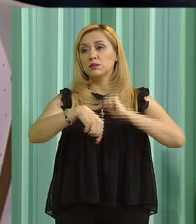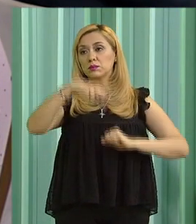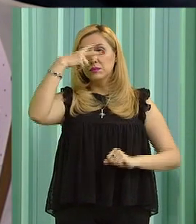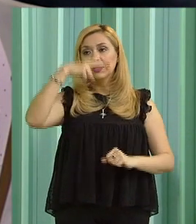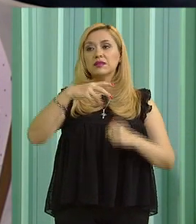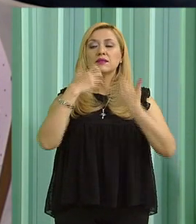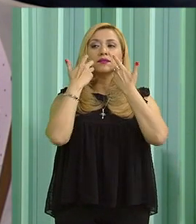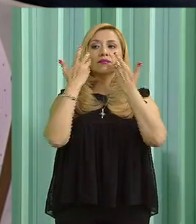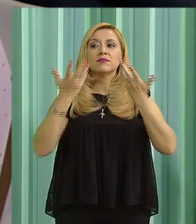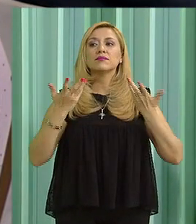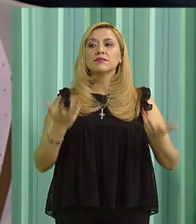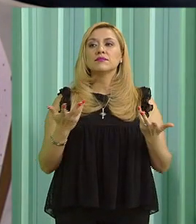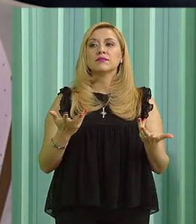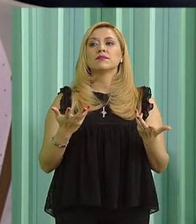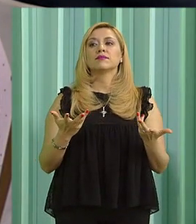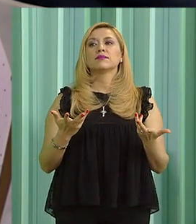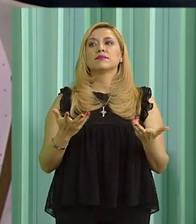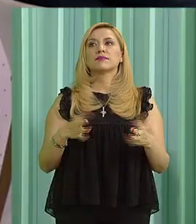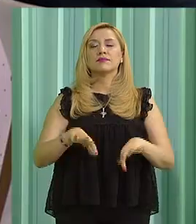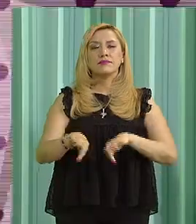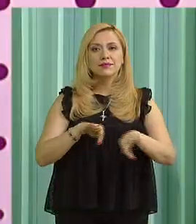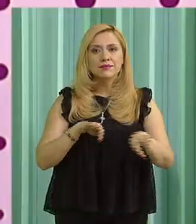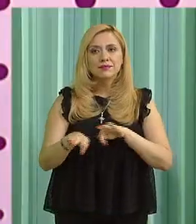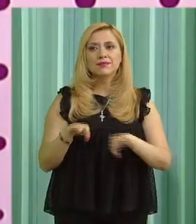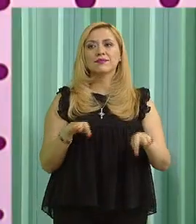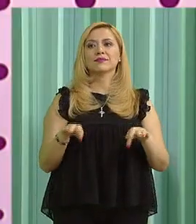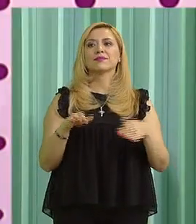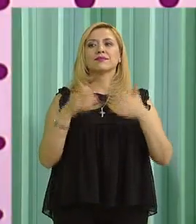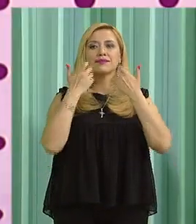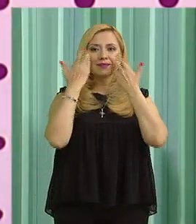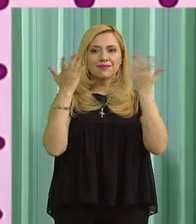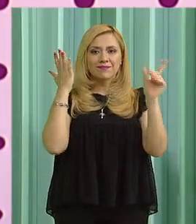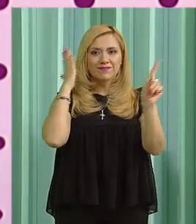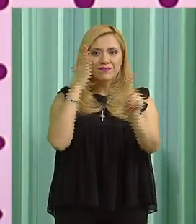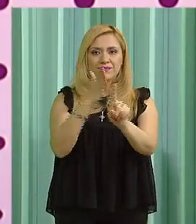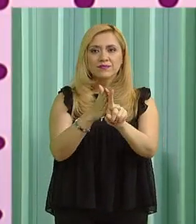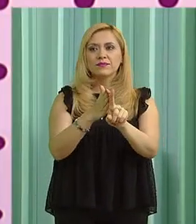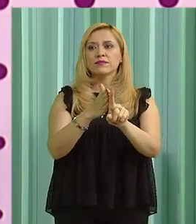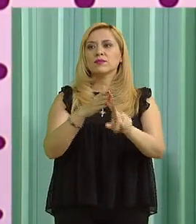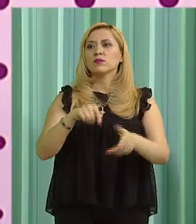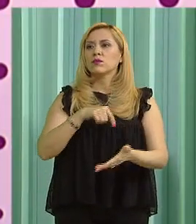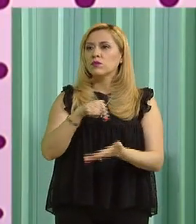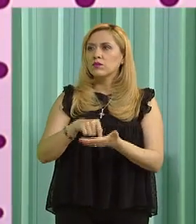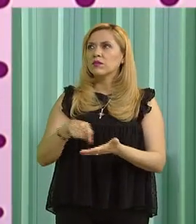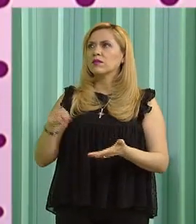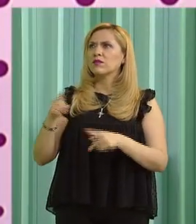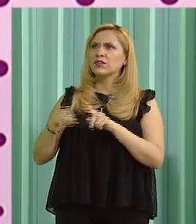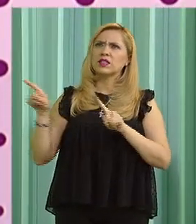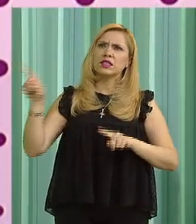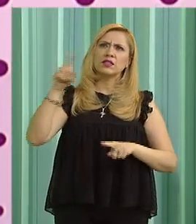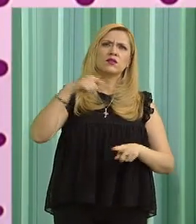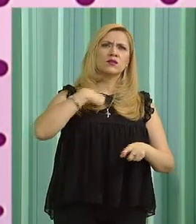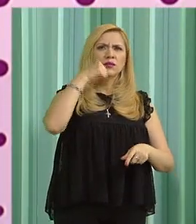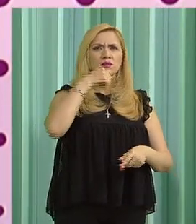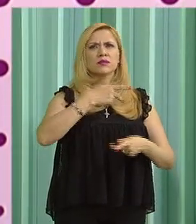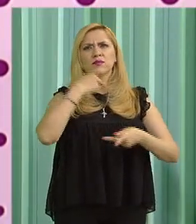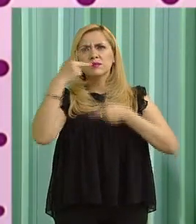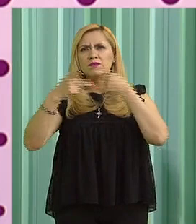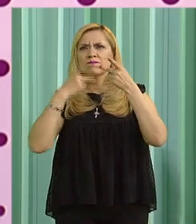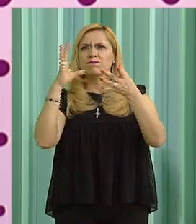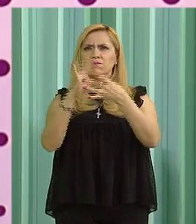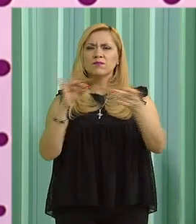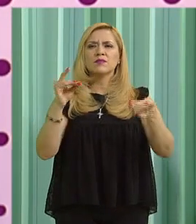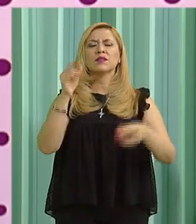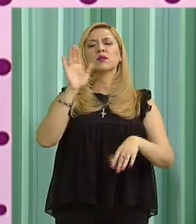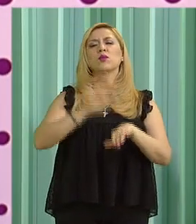queremos, por el cual queremos trabajar y queremos mencionar en todos los espacios que podemos. Hay mucho discurso de odio, hay